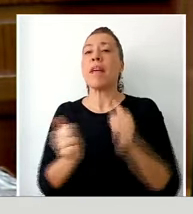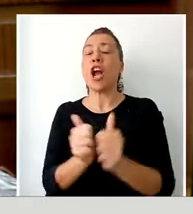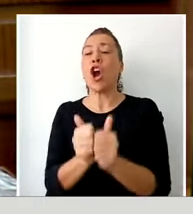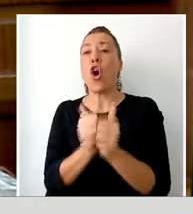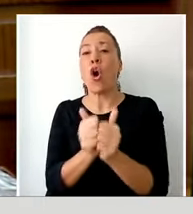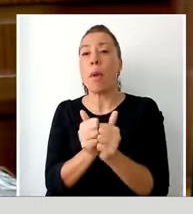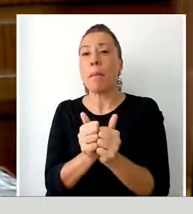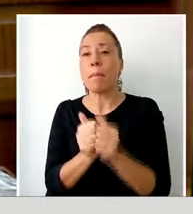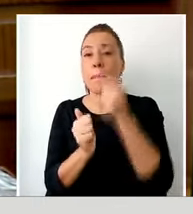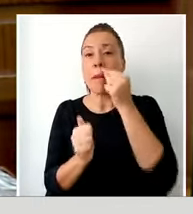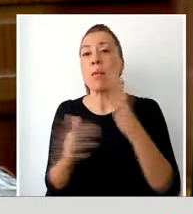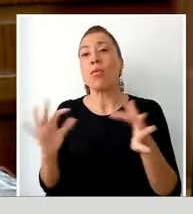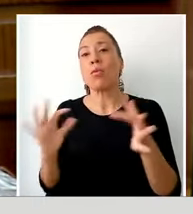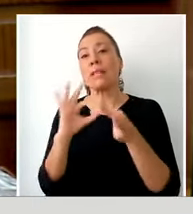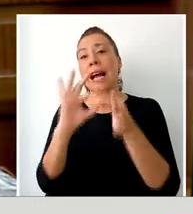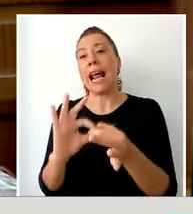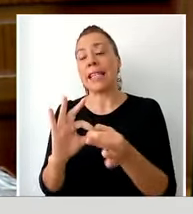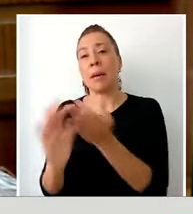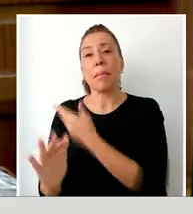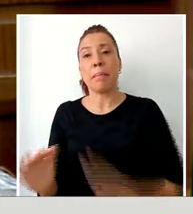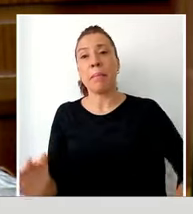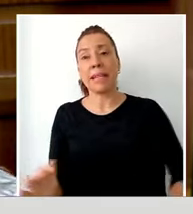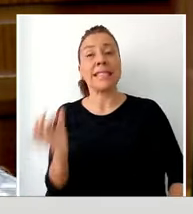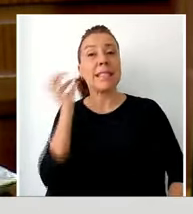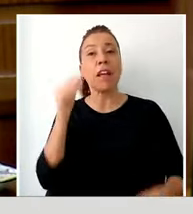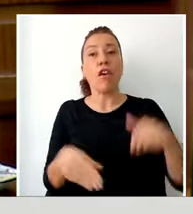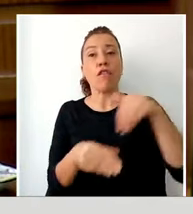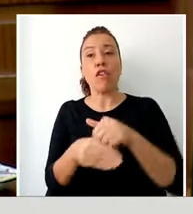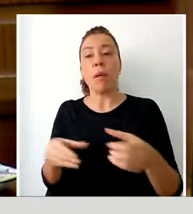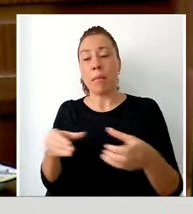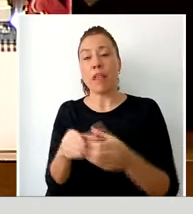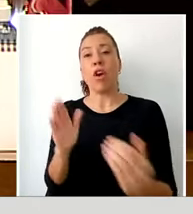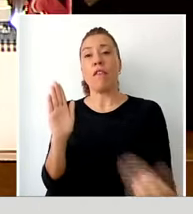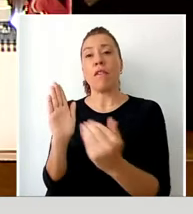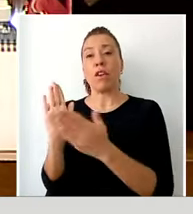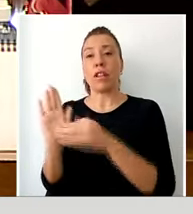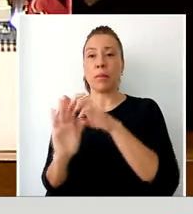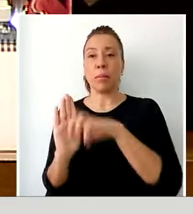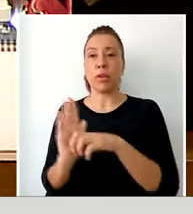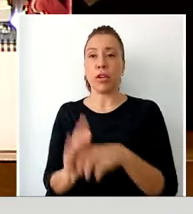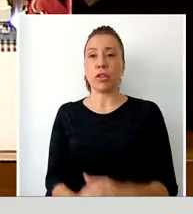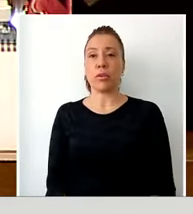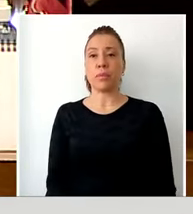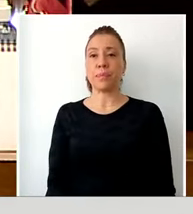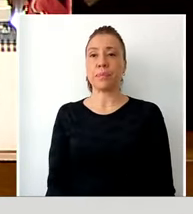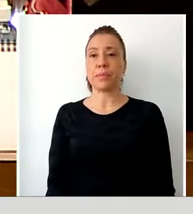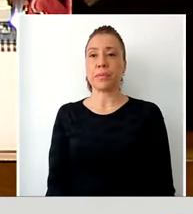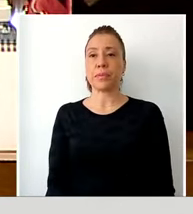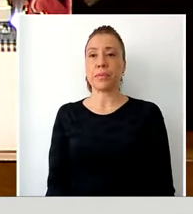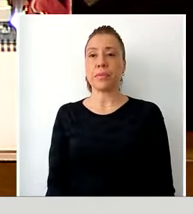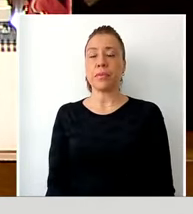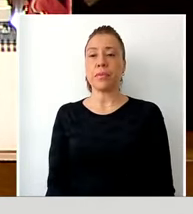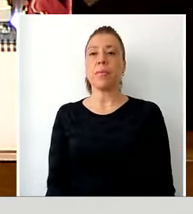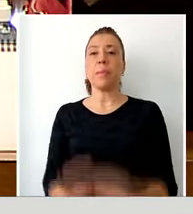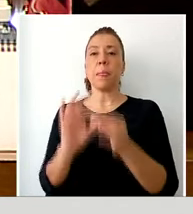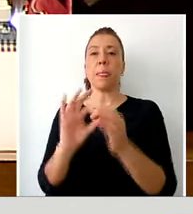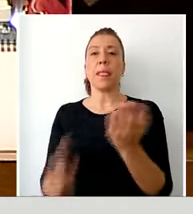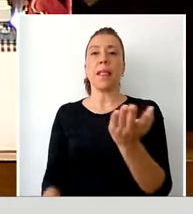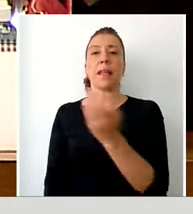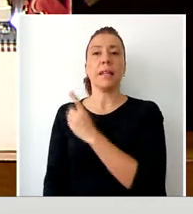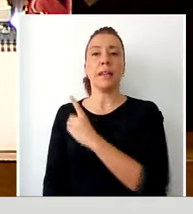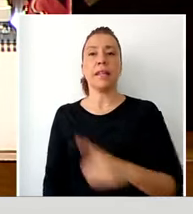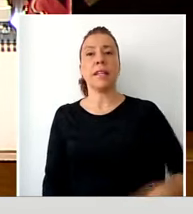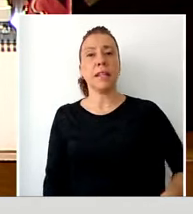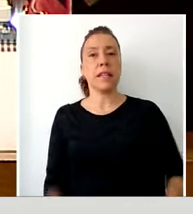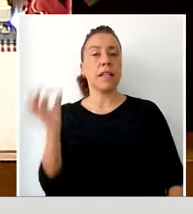que muchas gracias presidenta vamos a votar como bancada a favor de este proyecto Muchas gracias Muchas gracias diputada Marisela